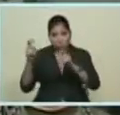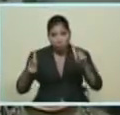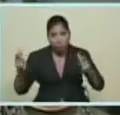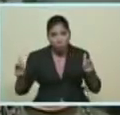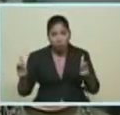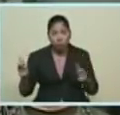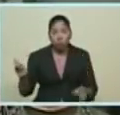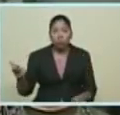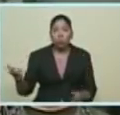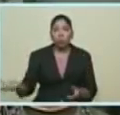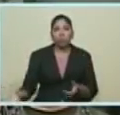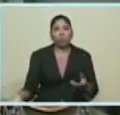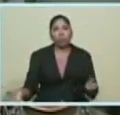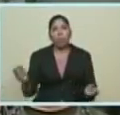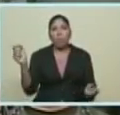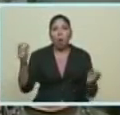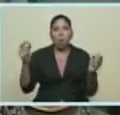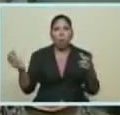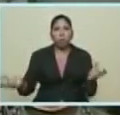quemados.